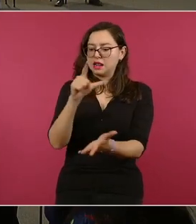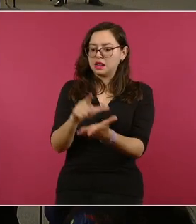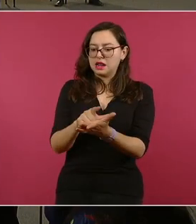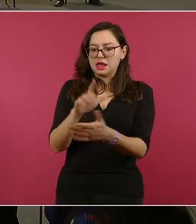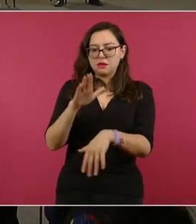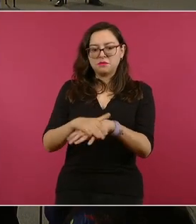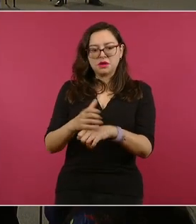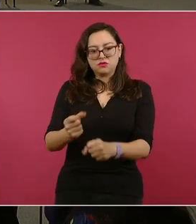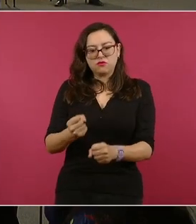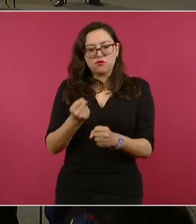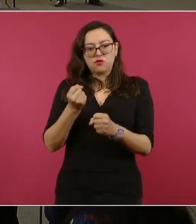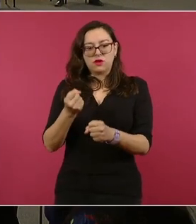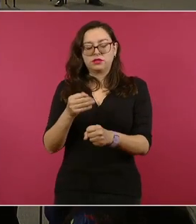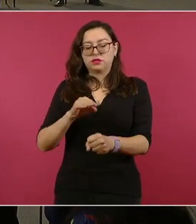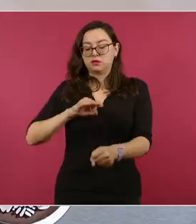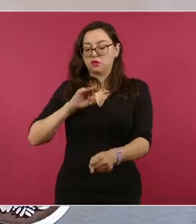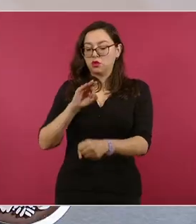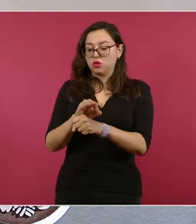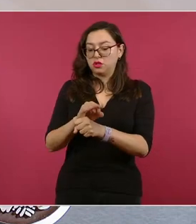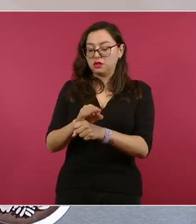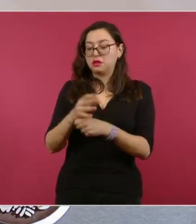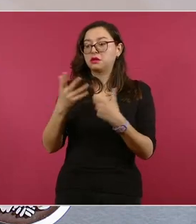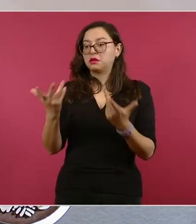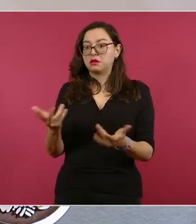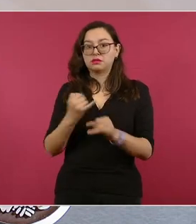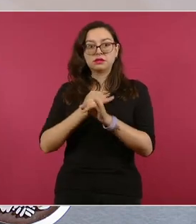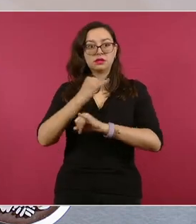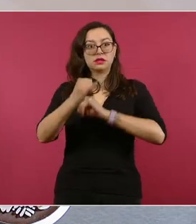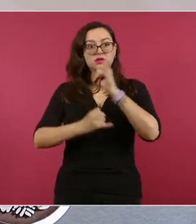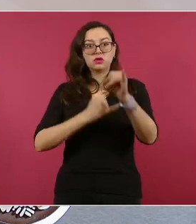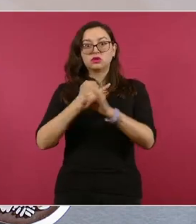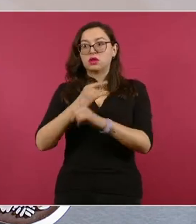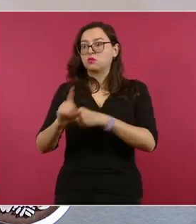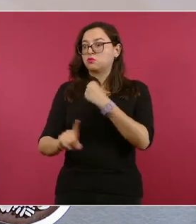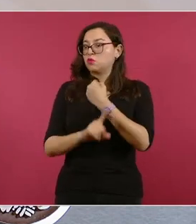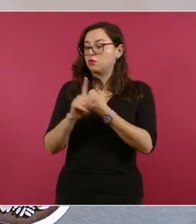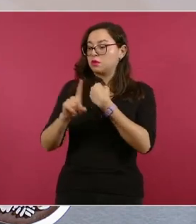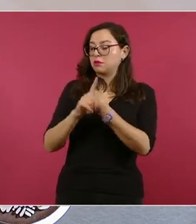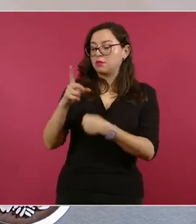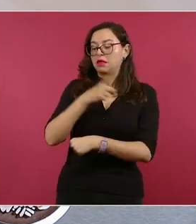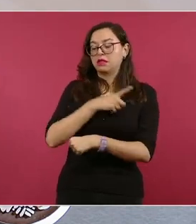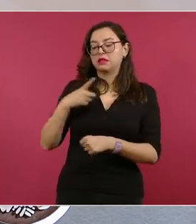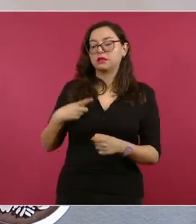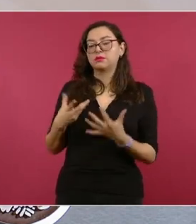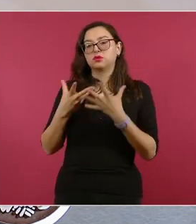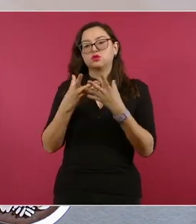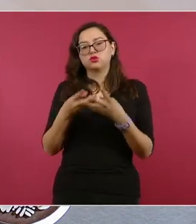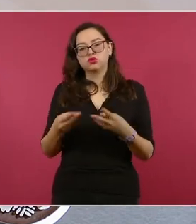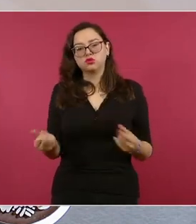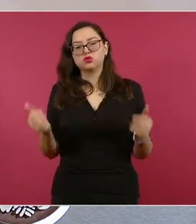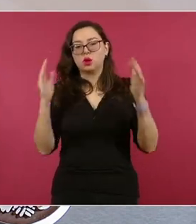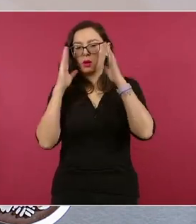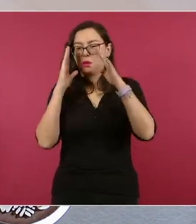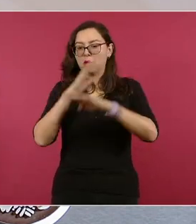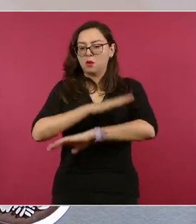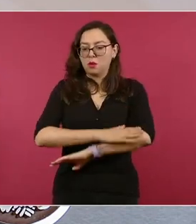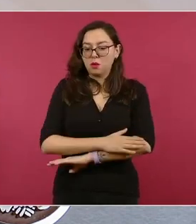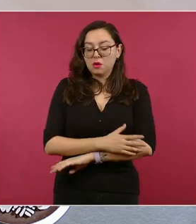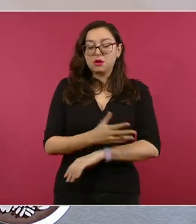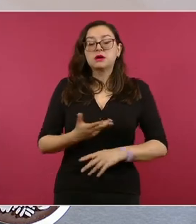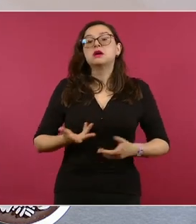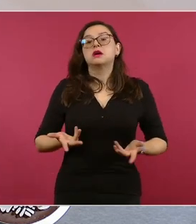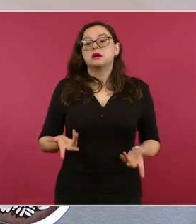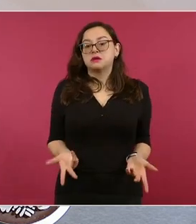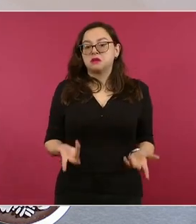de controversias que debe regir la convivencia internacional. Esta demanda se sustenta justamente en la convicción de que el uso de